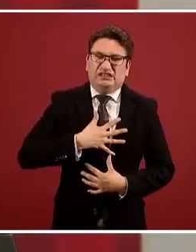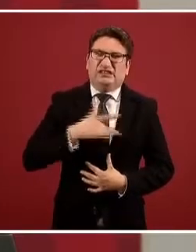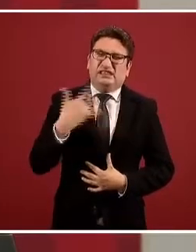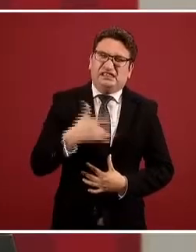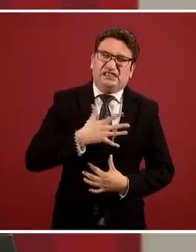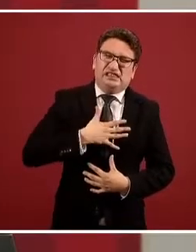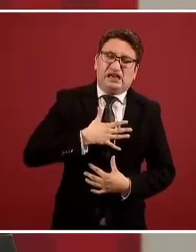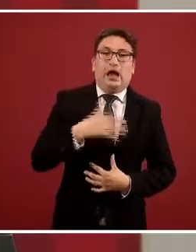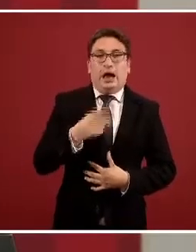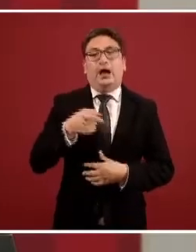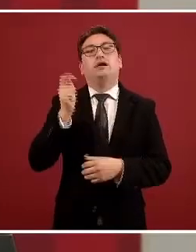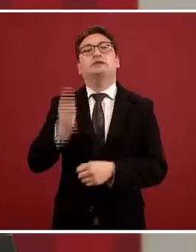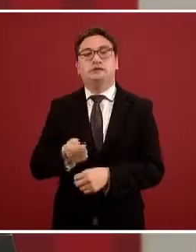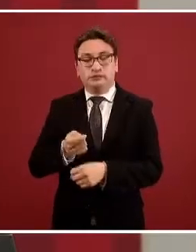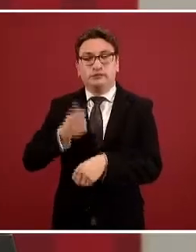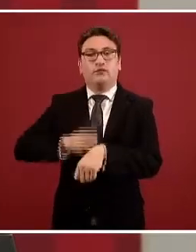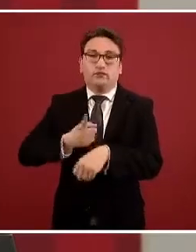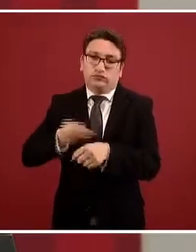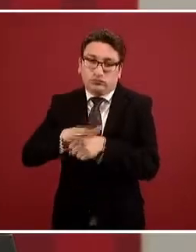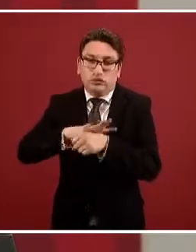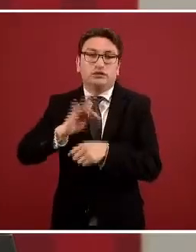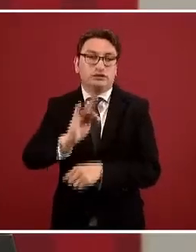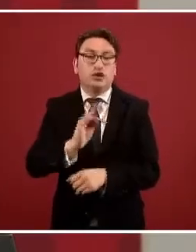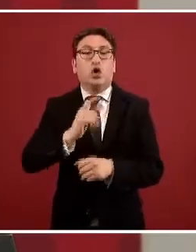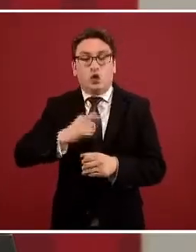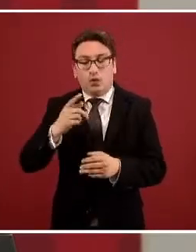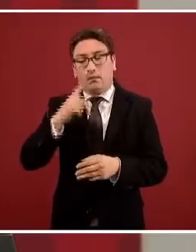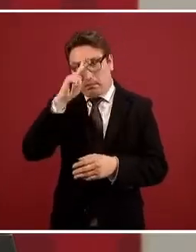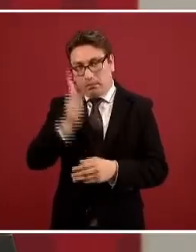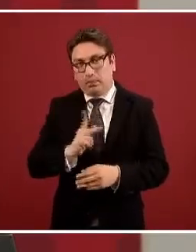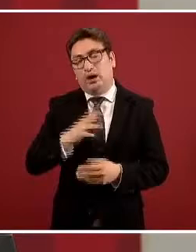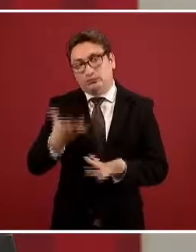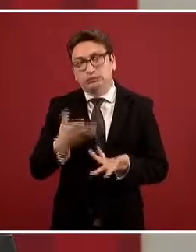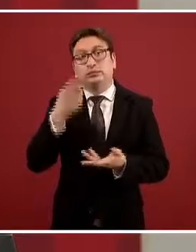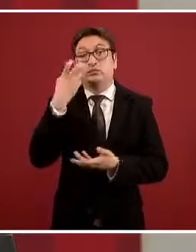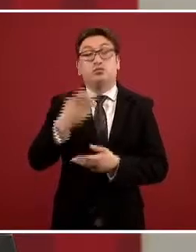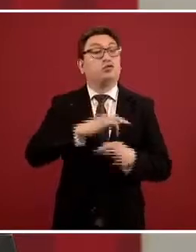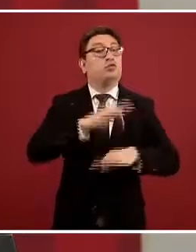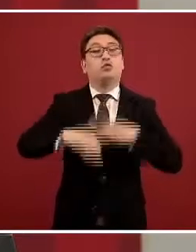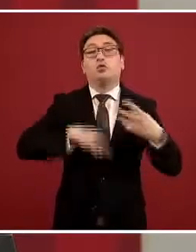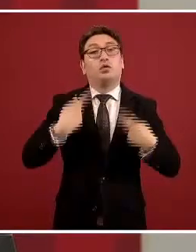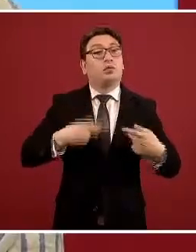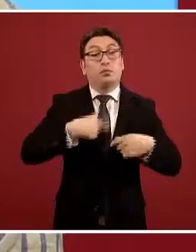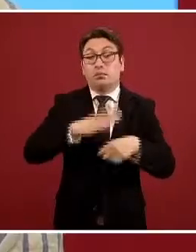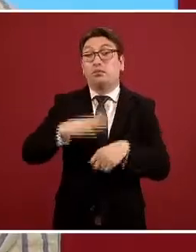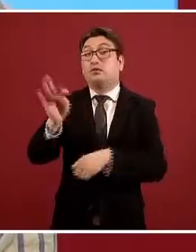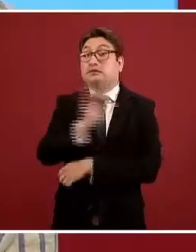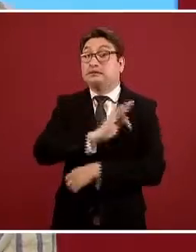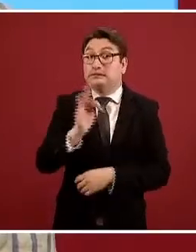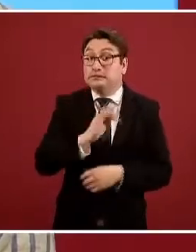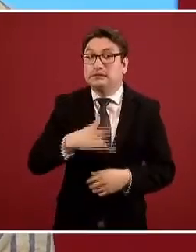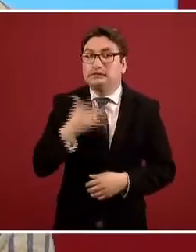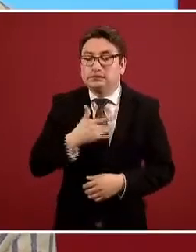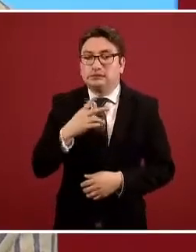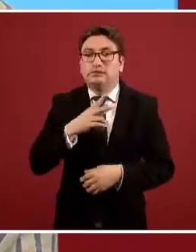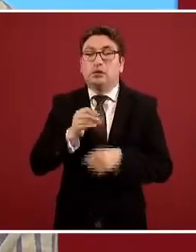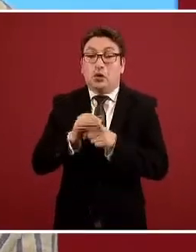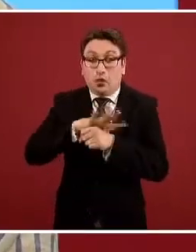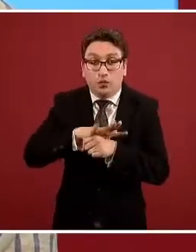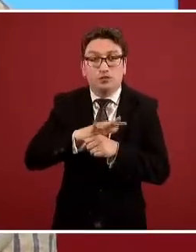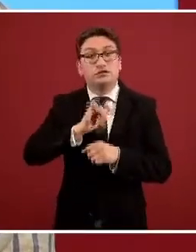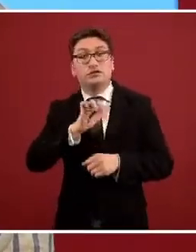la enfermedad COVID. Entonces, le recordamos a todas las personas que pudieran tener COVID, aun cuando no